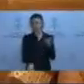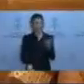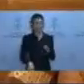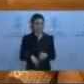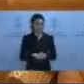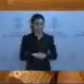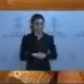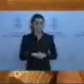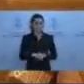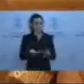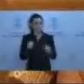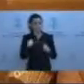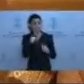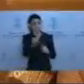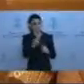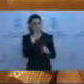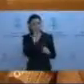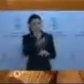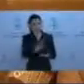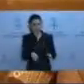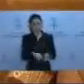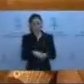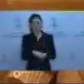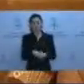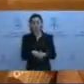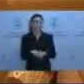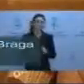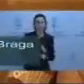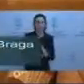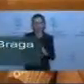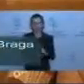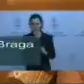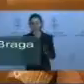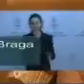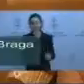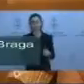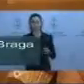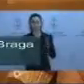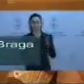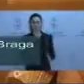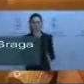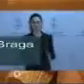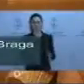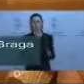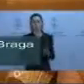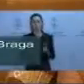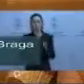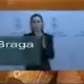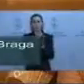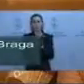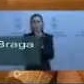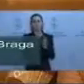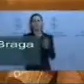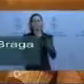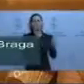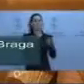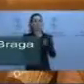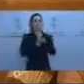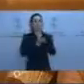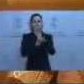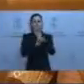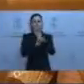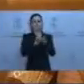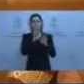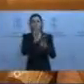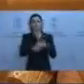señor consejero, se lo digo sinceramente y sin actitud, usted tenía solo una contestación. Mire, lo siento porque